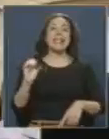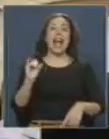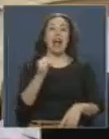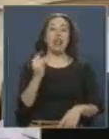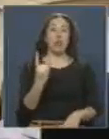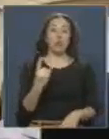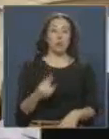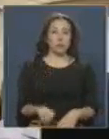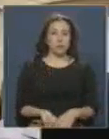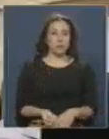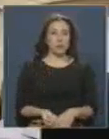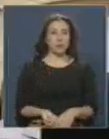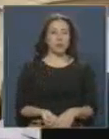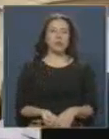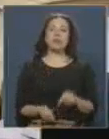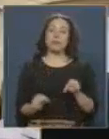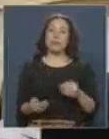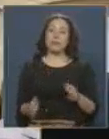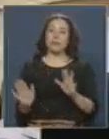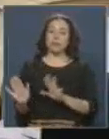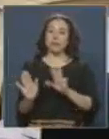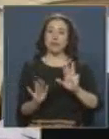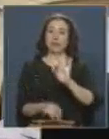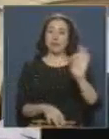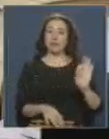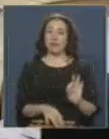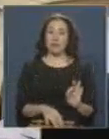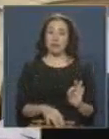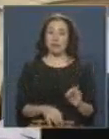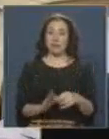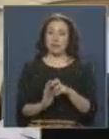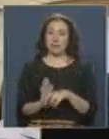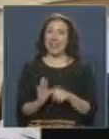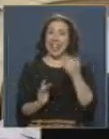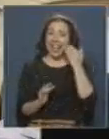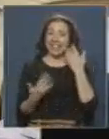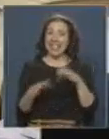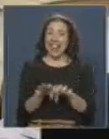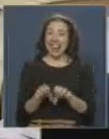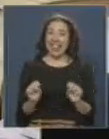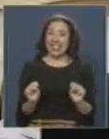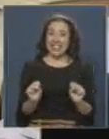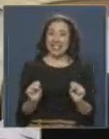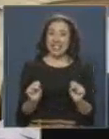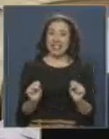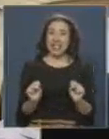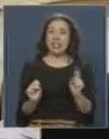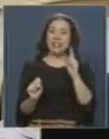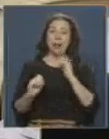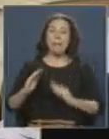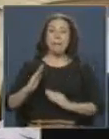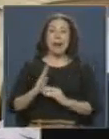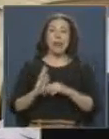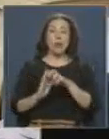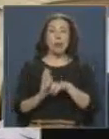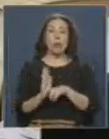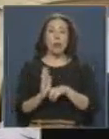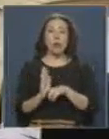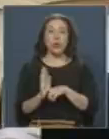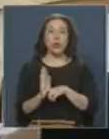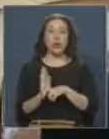el 99% de este proyecto prácticamente construido, lo que tiene paralizado a este proyecto es que, a